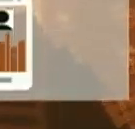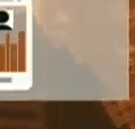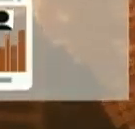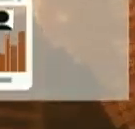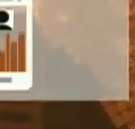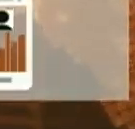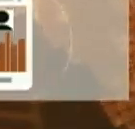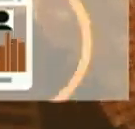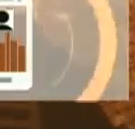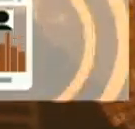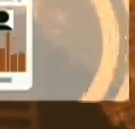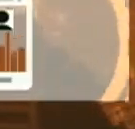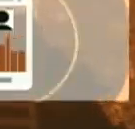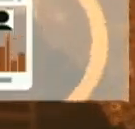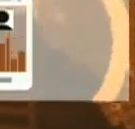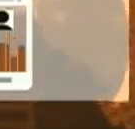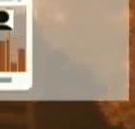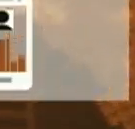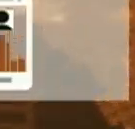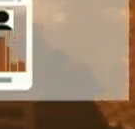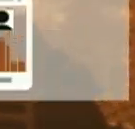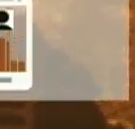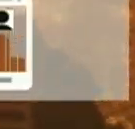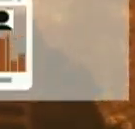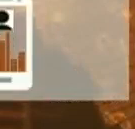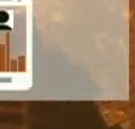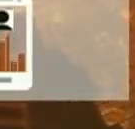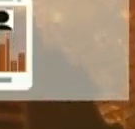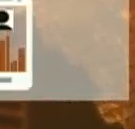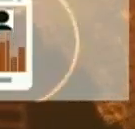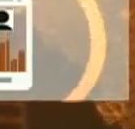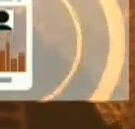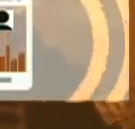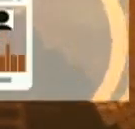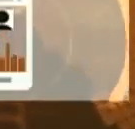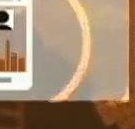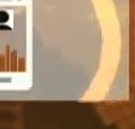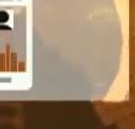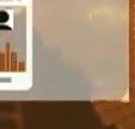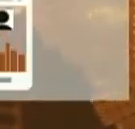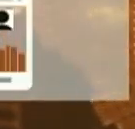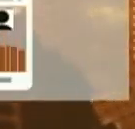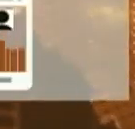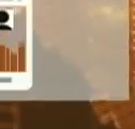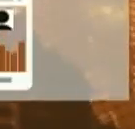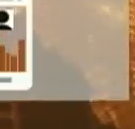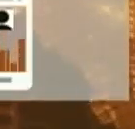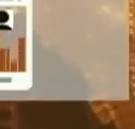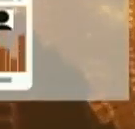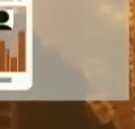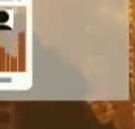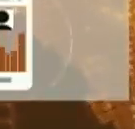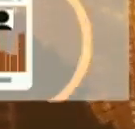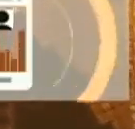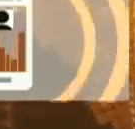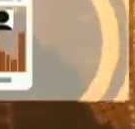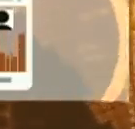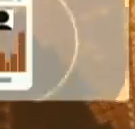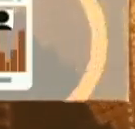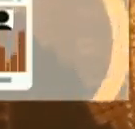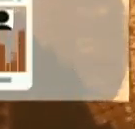para que nos ofrezca un balance acerca de las precipitaciones y la atención que ha brindado siempre de manera integral el gobierno bolivariano a las familias